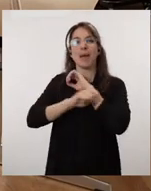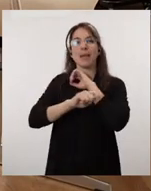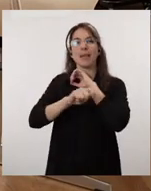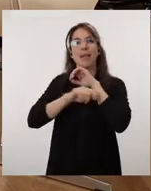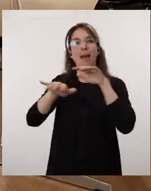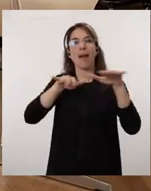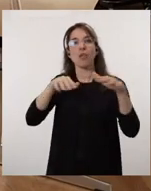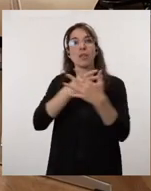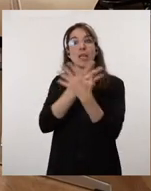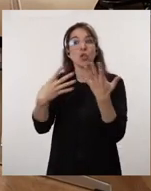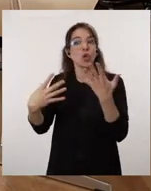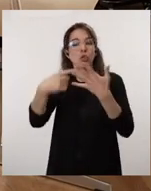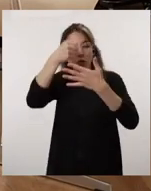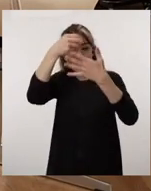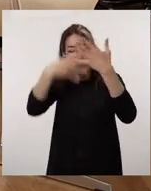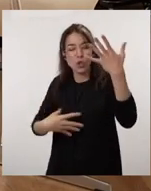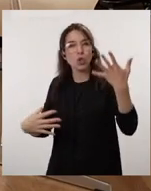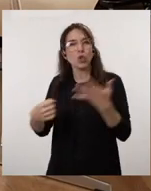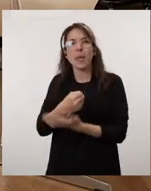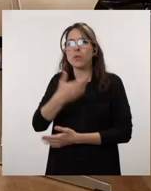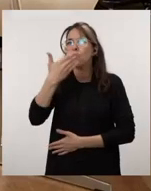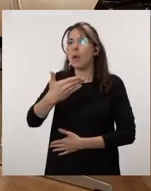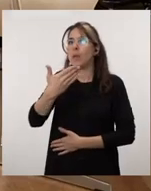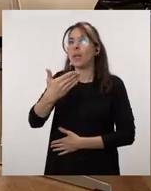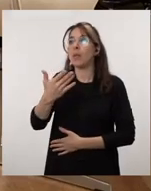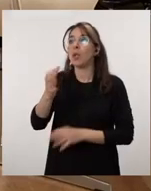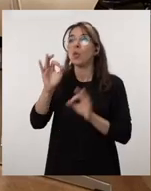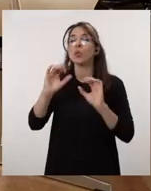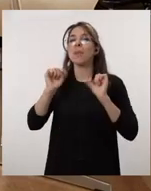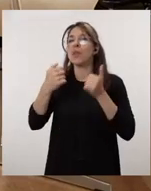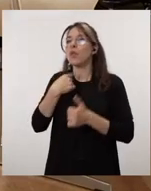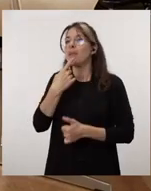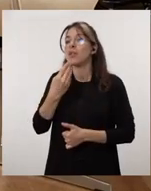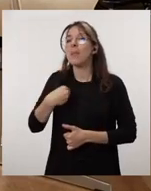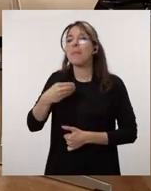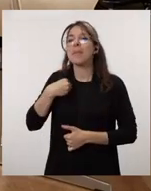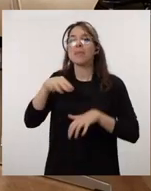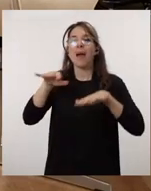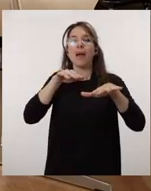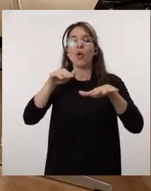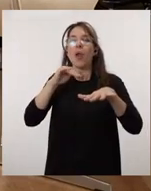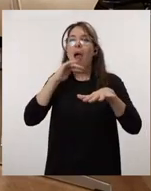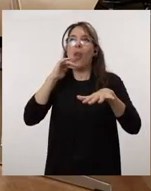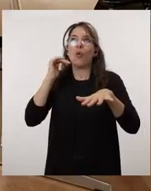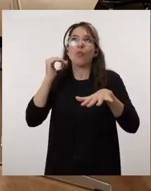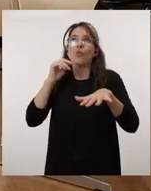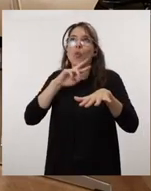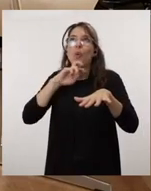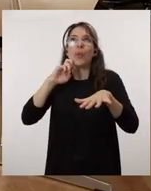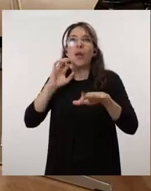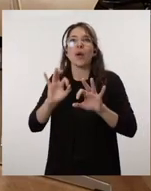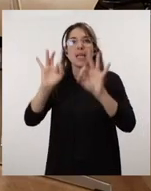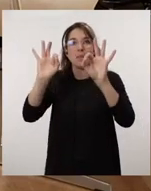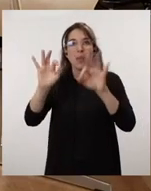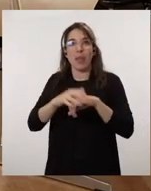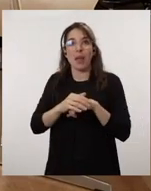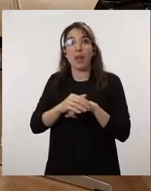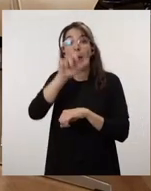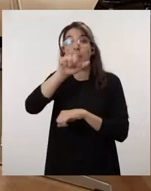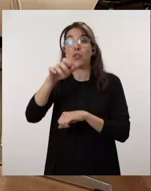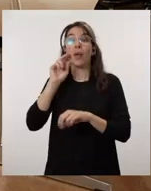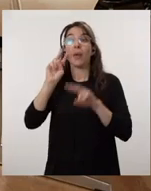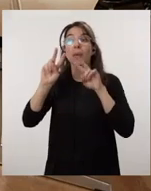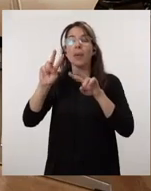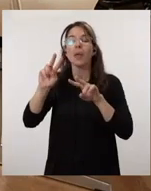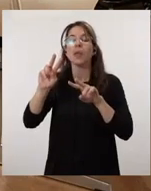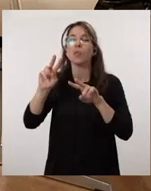18 acciones todas son muy importantes prestan yo señalaba al principio que tiene un valor especial yo creo que quienes no se han escuchado pueden ver